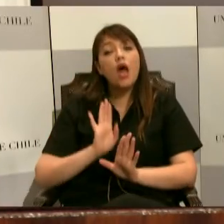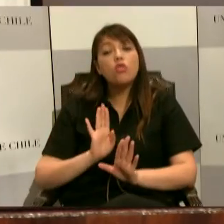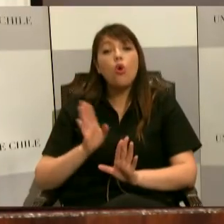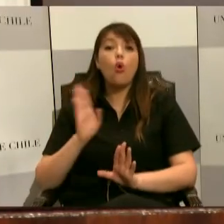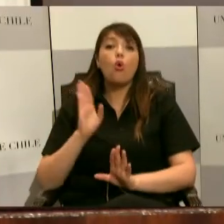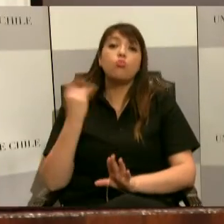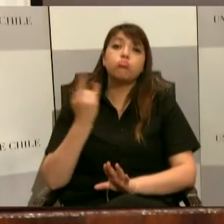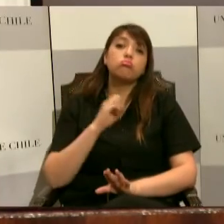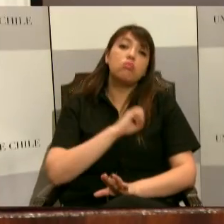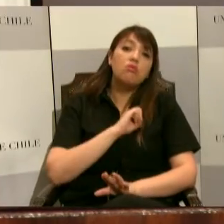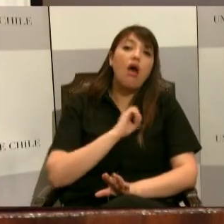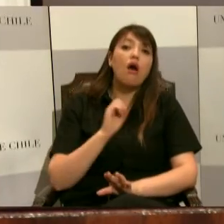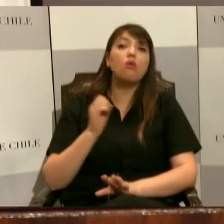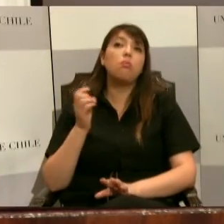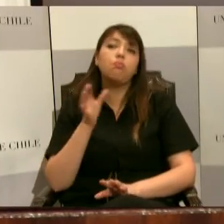Santiago Centro, lo que hubiera sido.